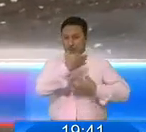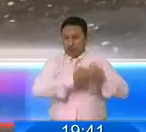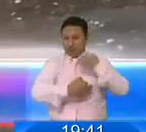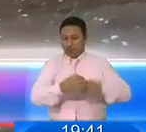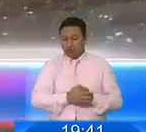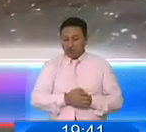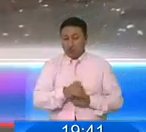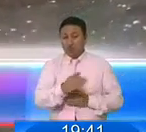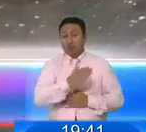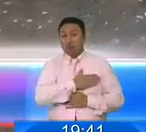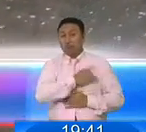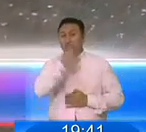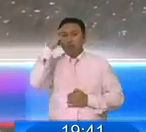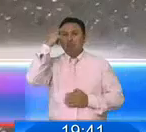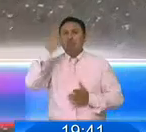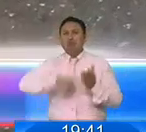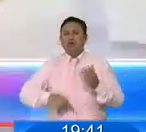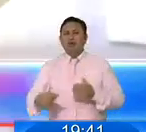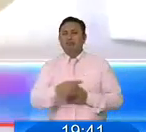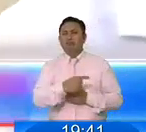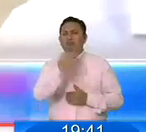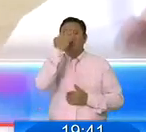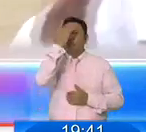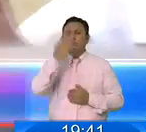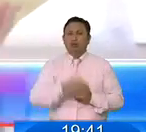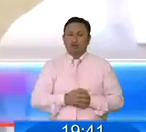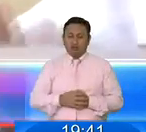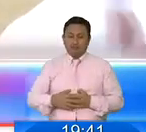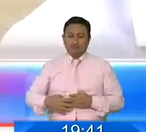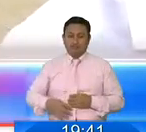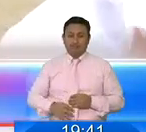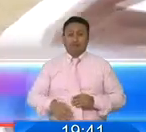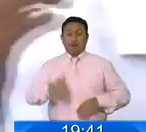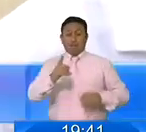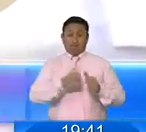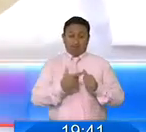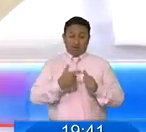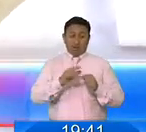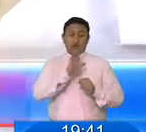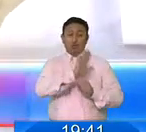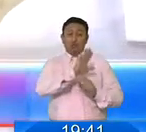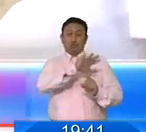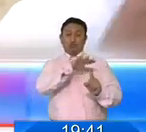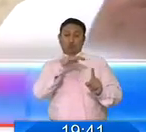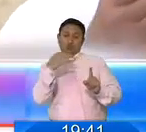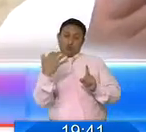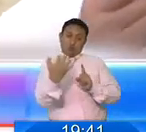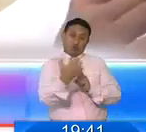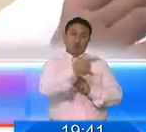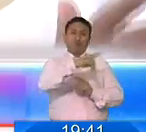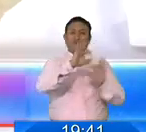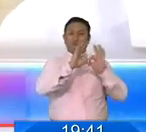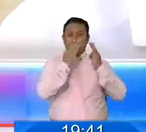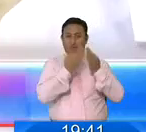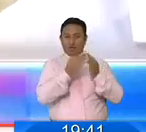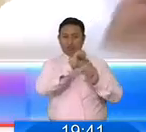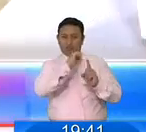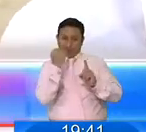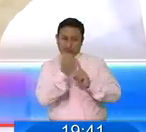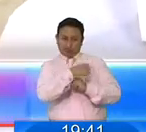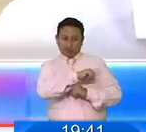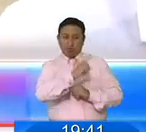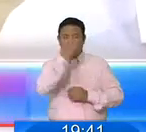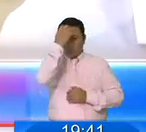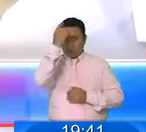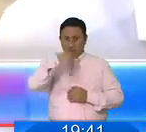cuál es su apreciación en torno a lo sucedido existen una serie de factores todo el entorno familiar el entorno y